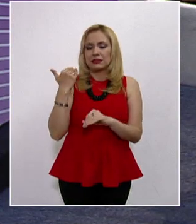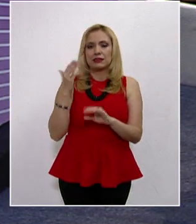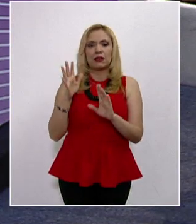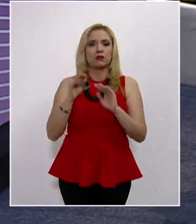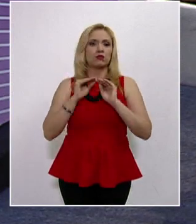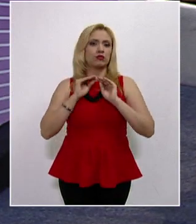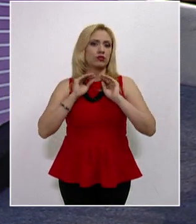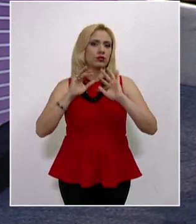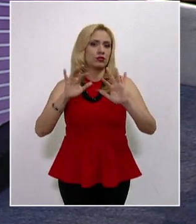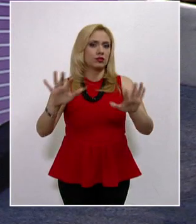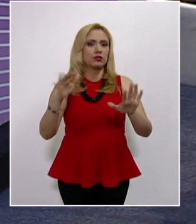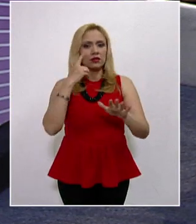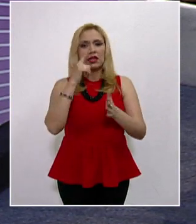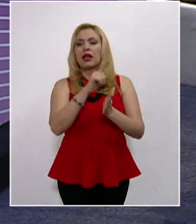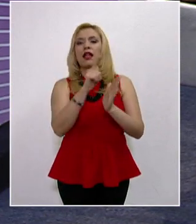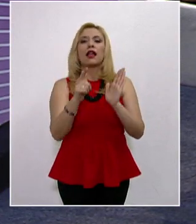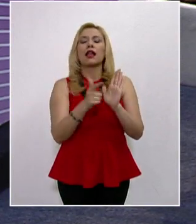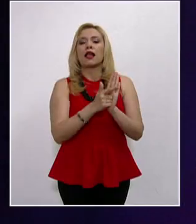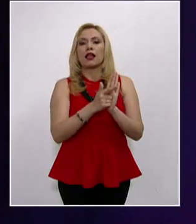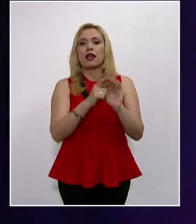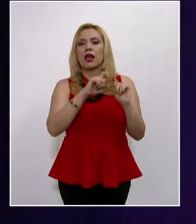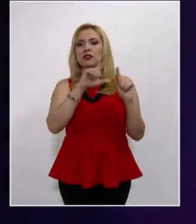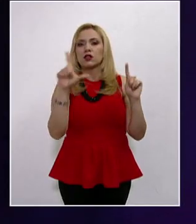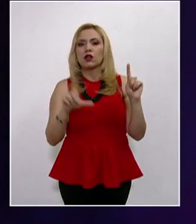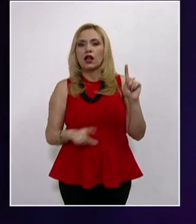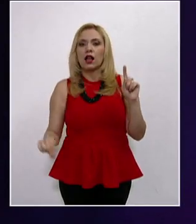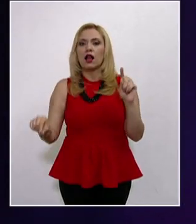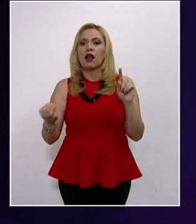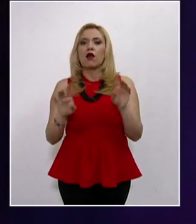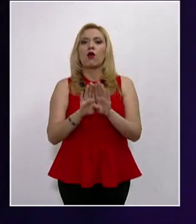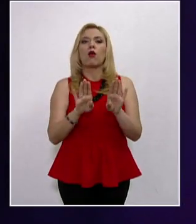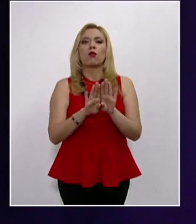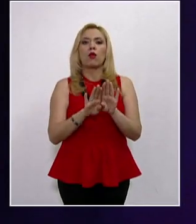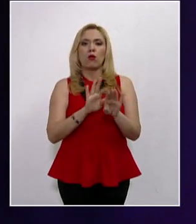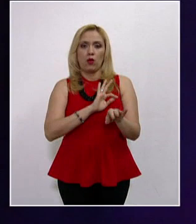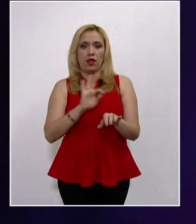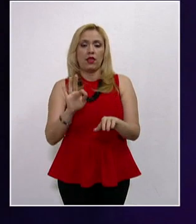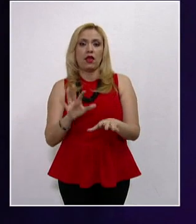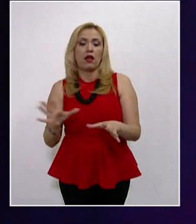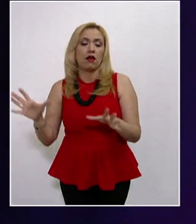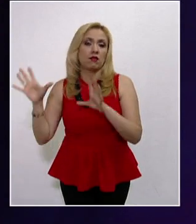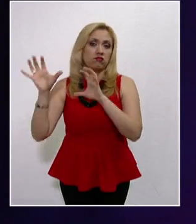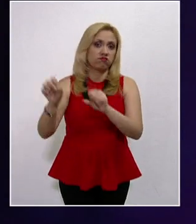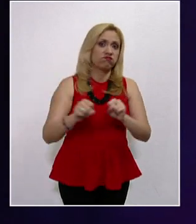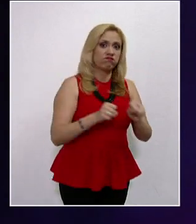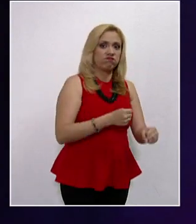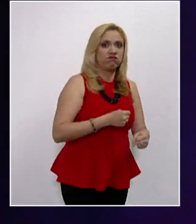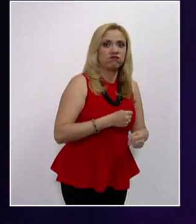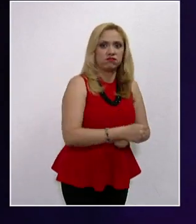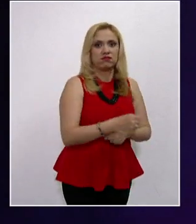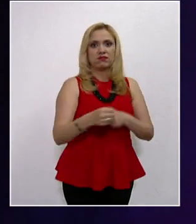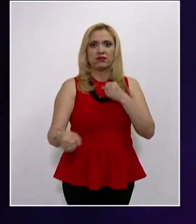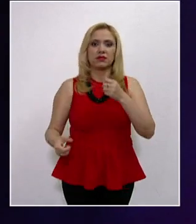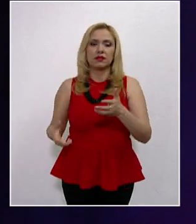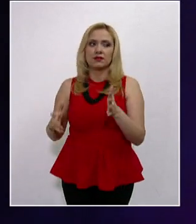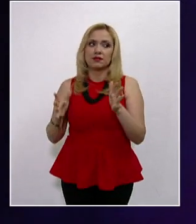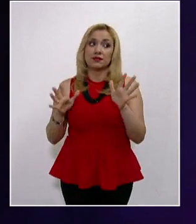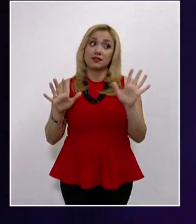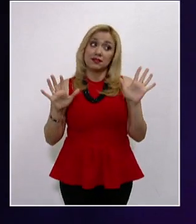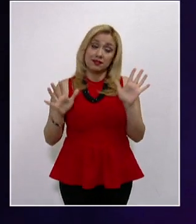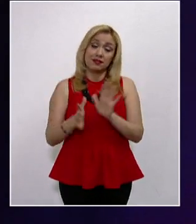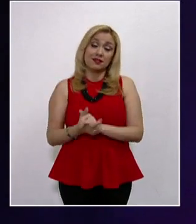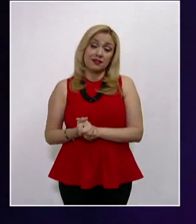emitidas, como la Ley Nacional sobre Uso de la Fuerza, sobre la cual también